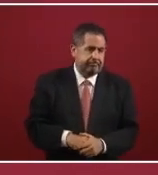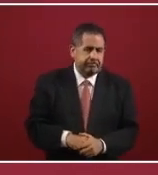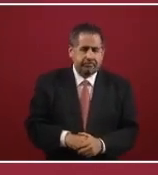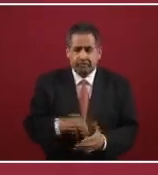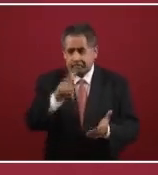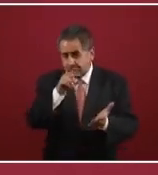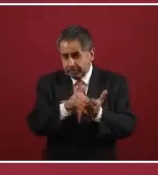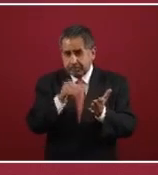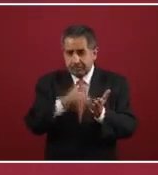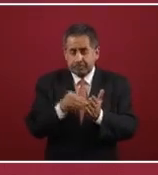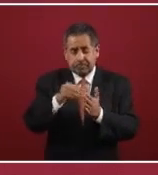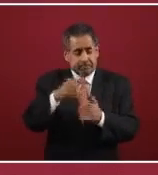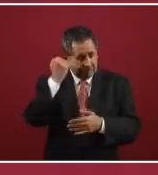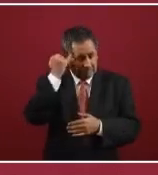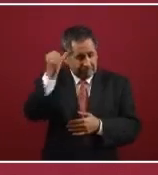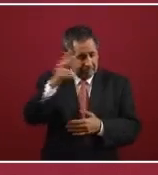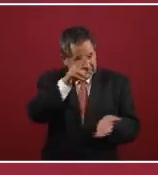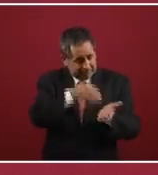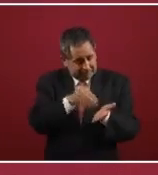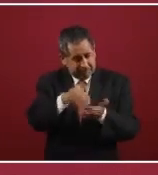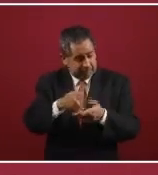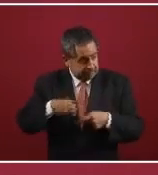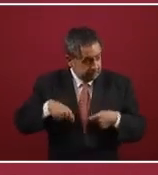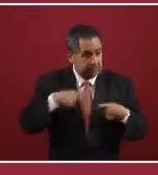2000 millones imagínense